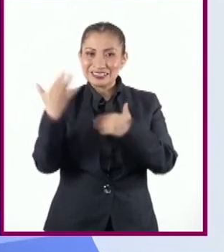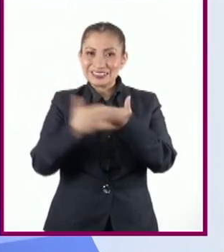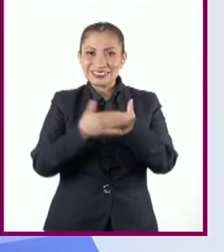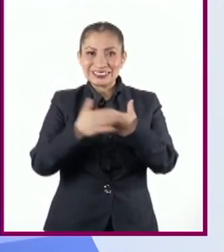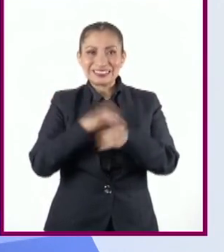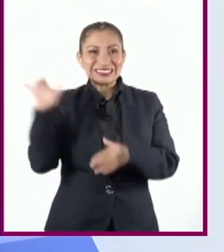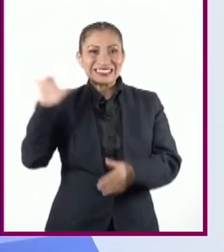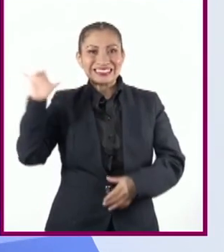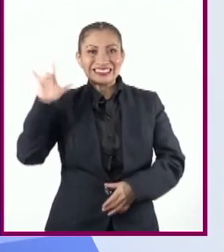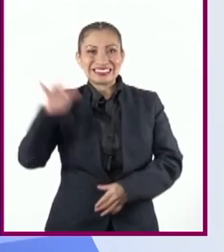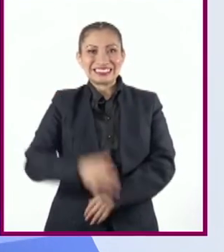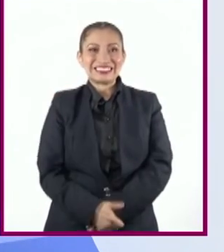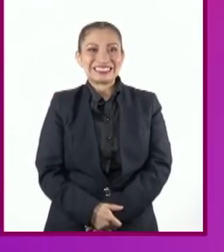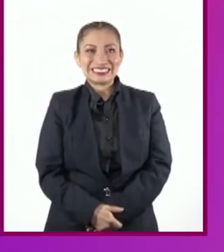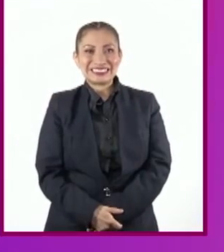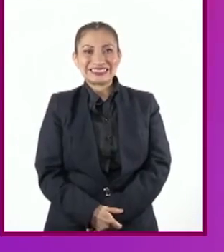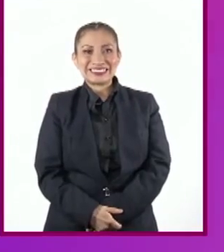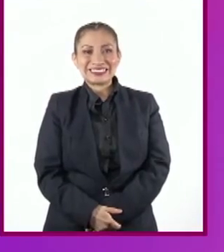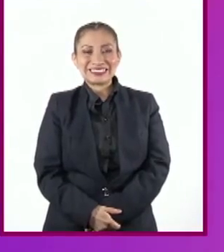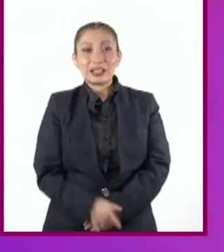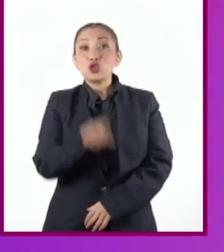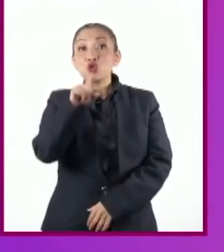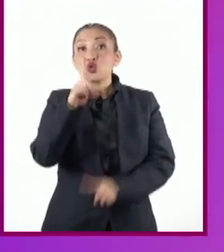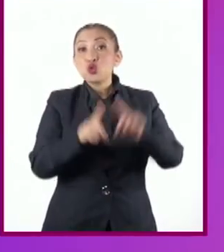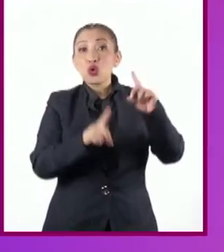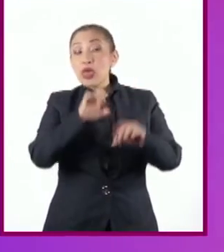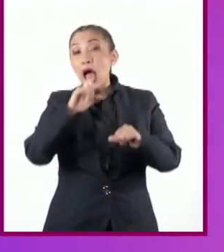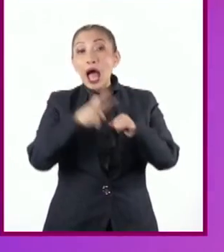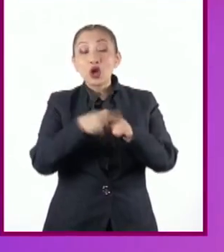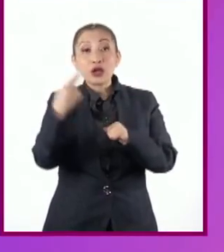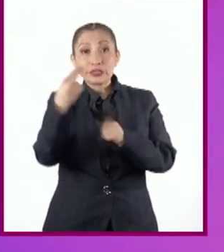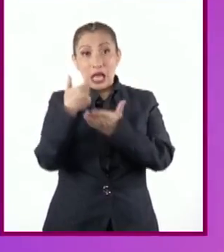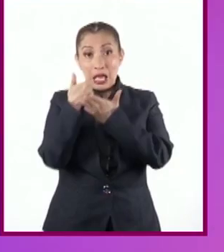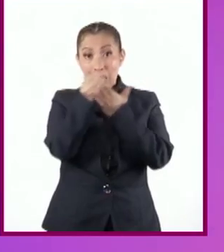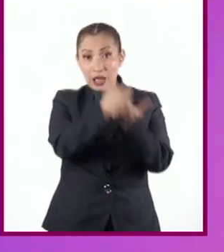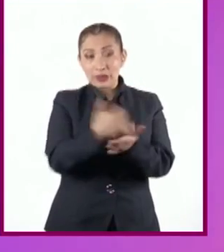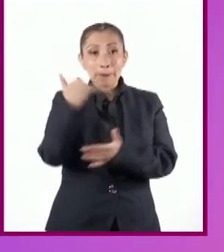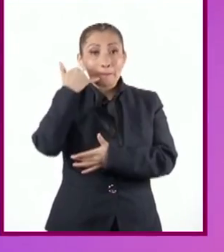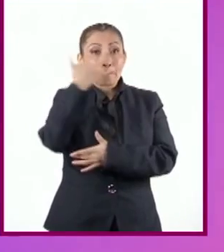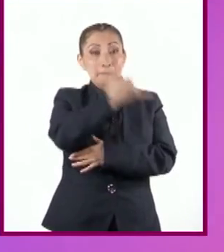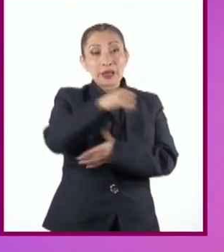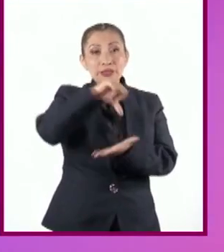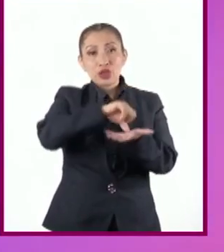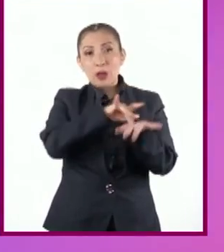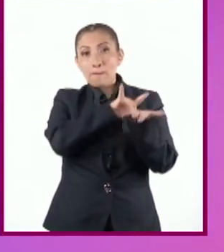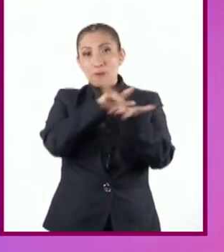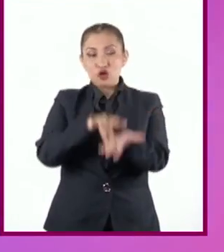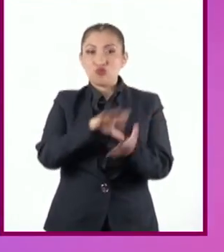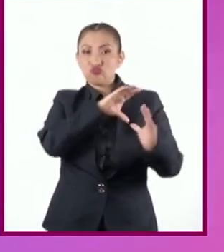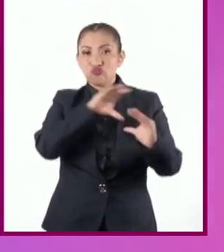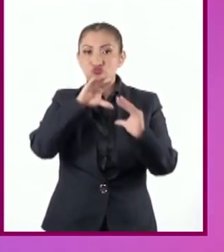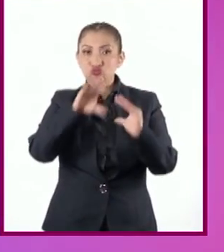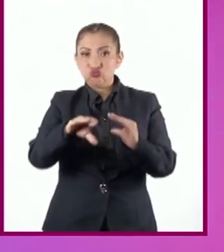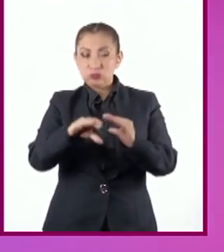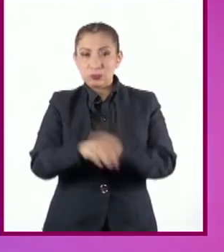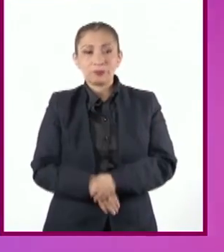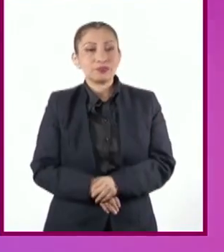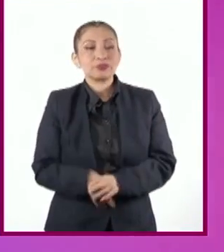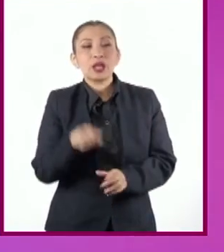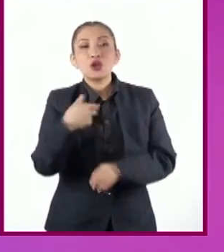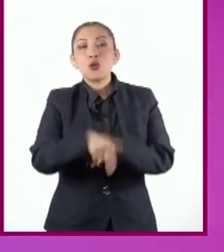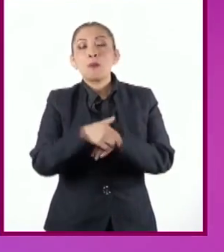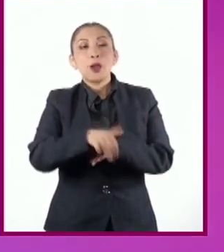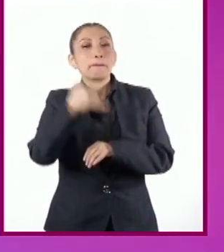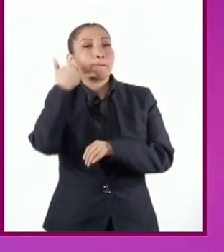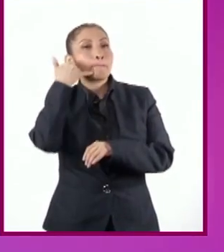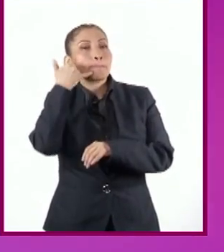la próxima. Si tienes dudas o necesitas ayuda, llama al Centro de Apoyo Pedagógico a Distancia. El número